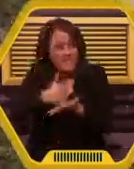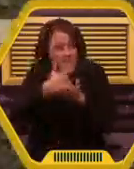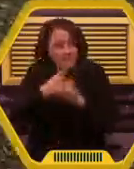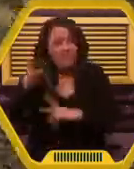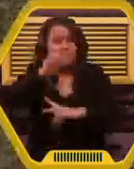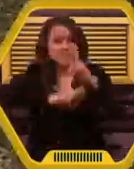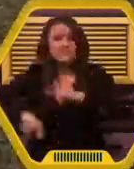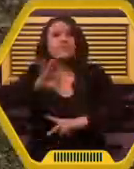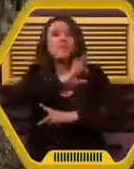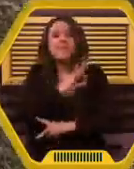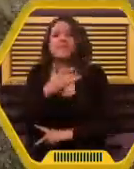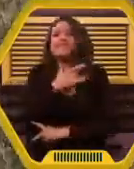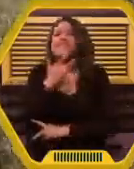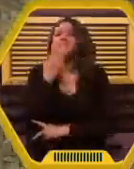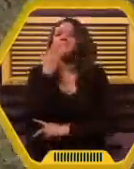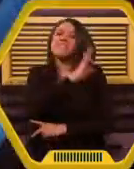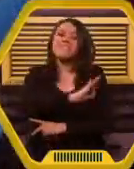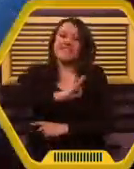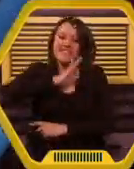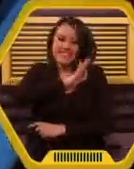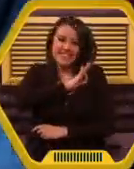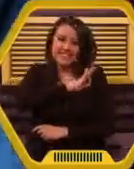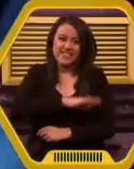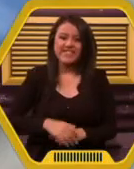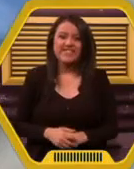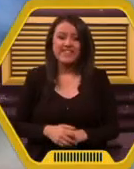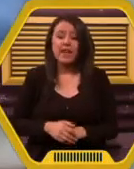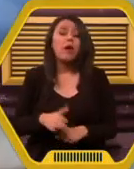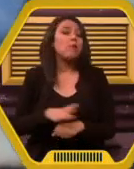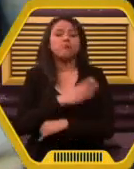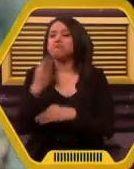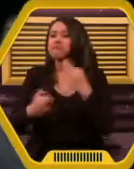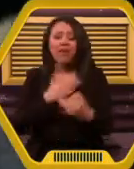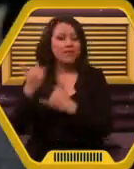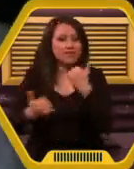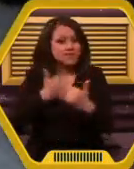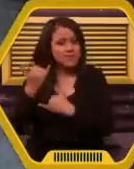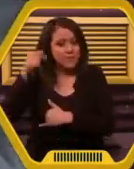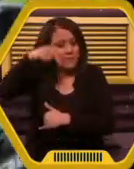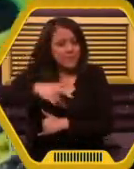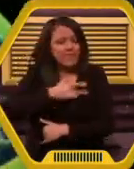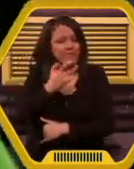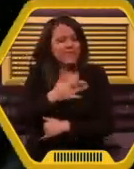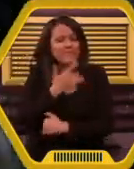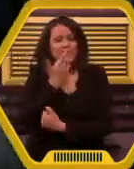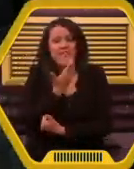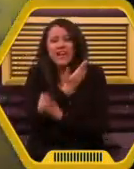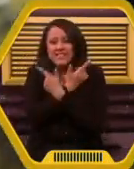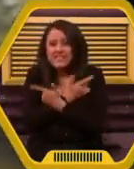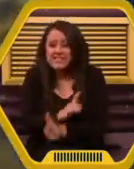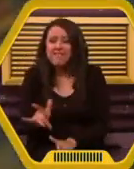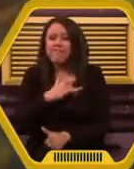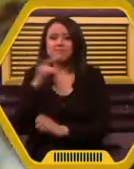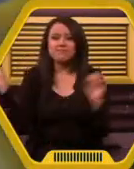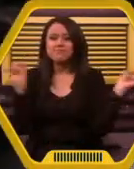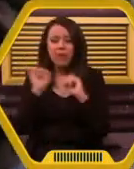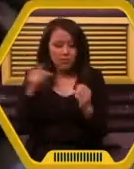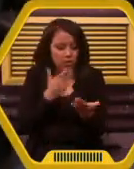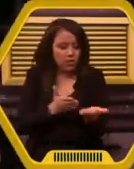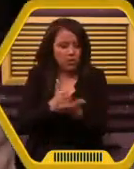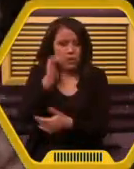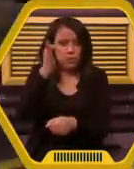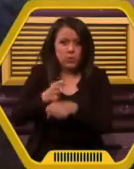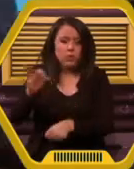corazón, tenemos una gran felicidad con estos juguetes. Aquí sentimos libertad, correremos ahora